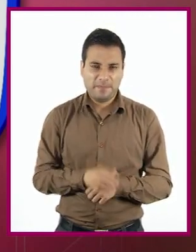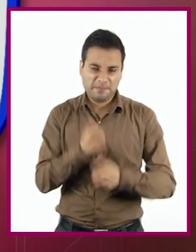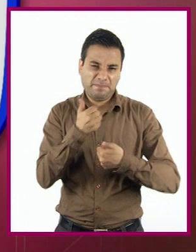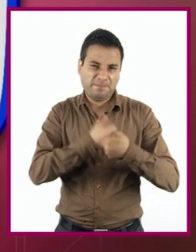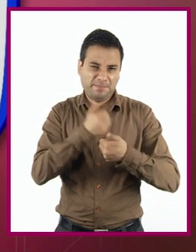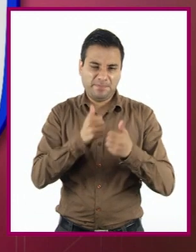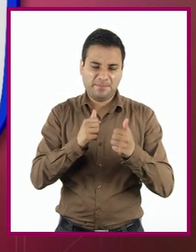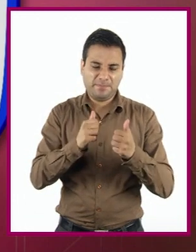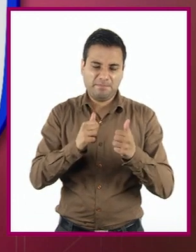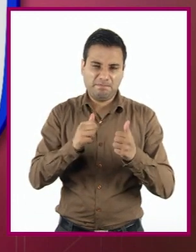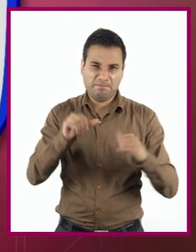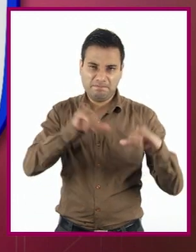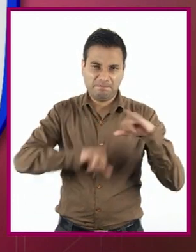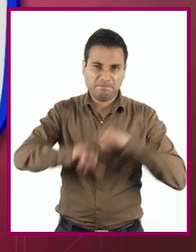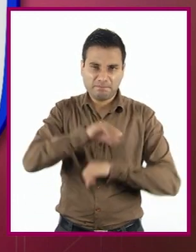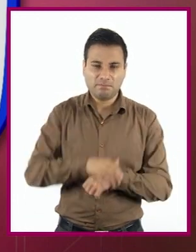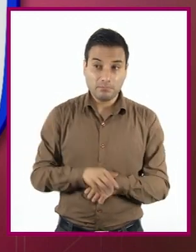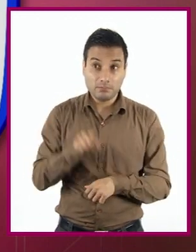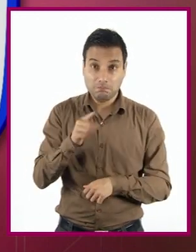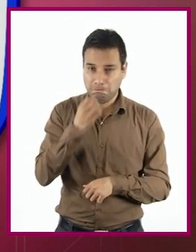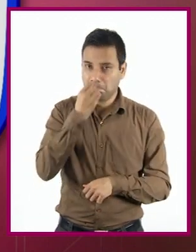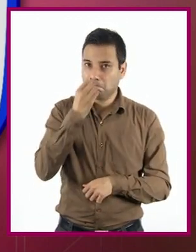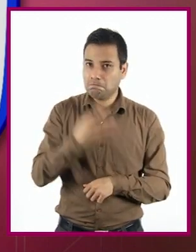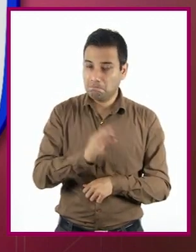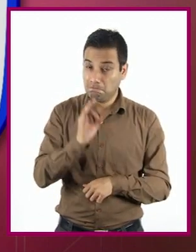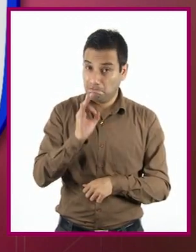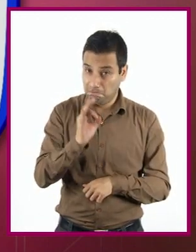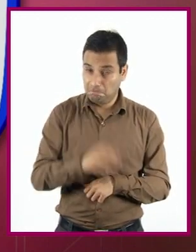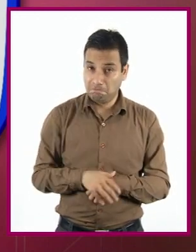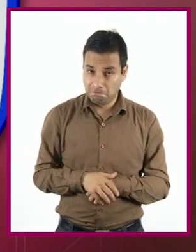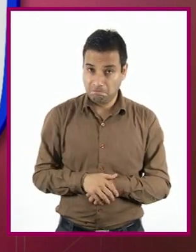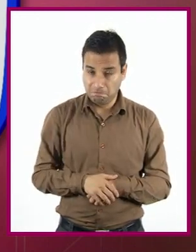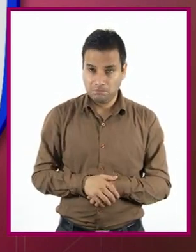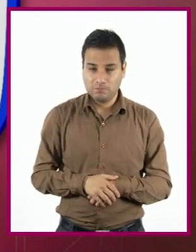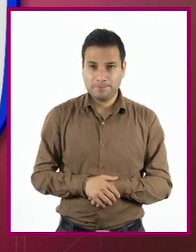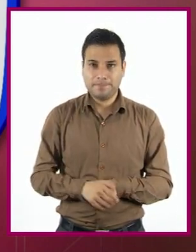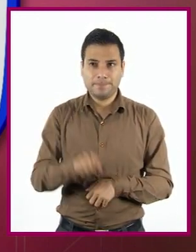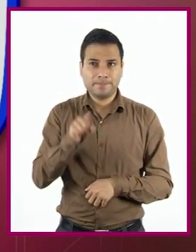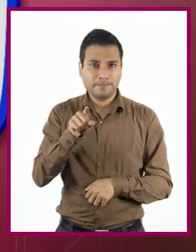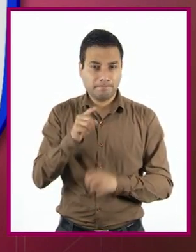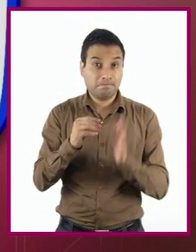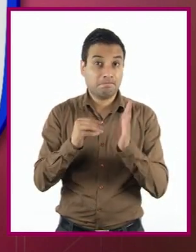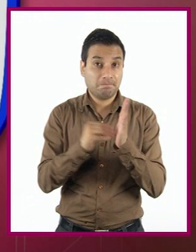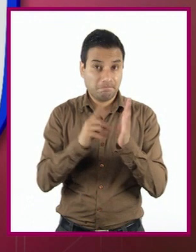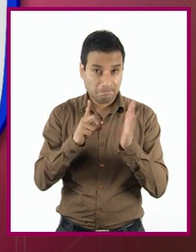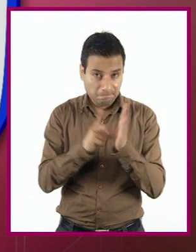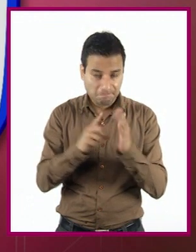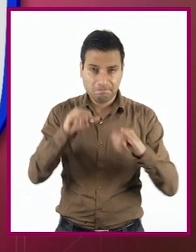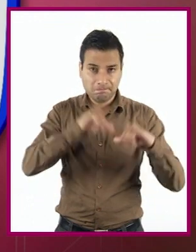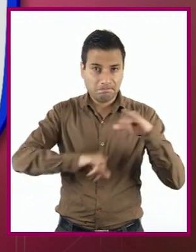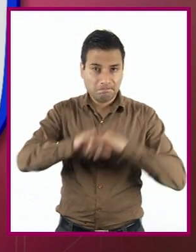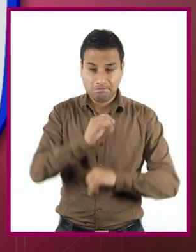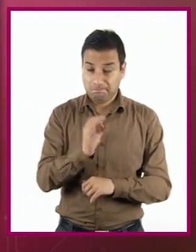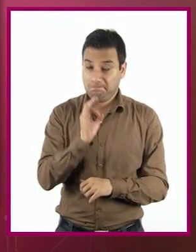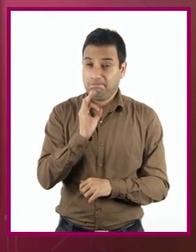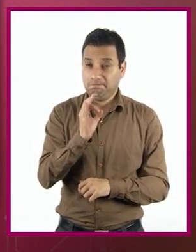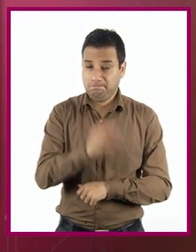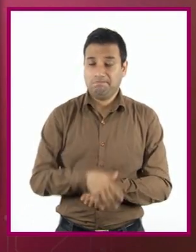enseñanza innovador basado en el abordaje de problemas y utilizando el método científico para